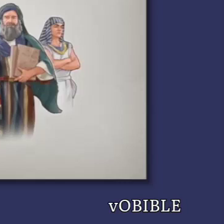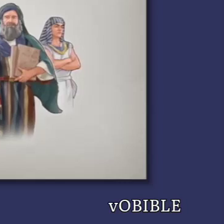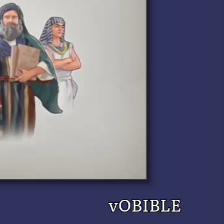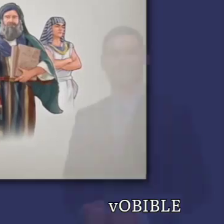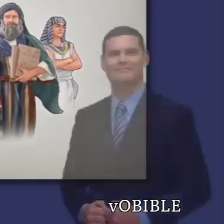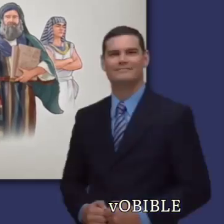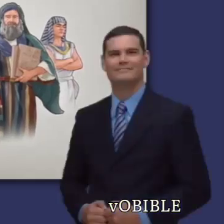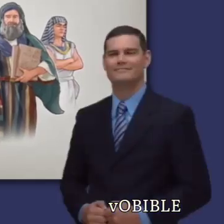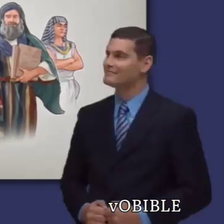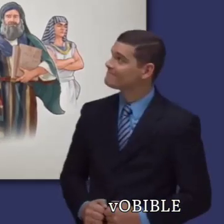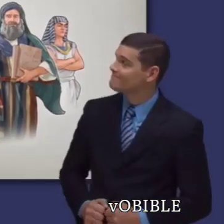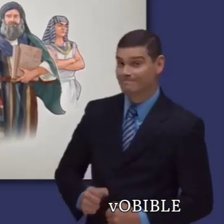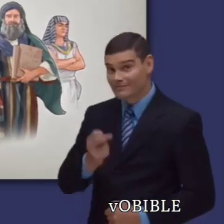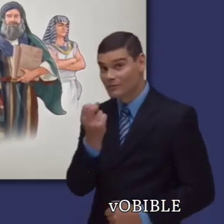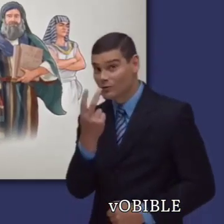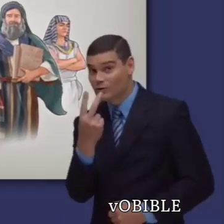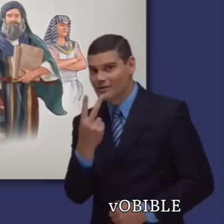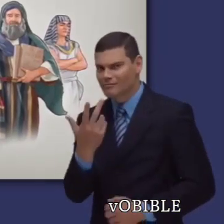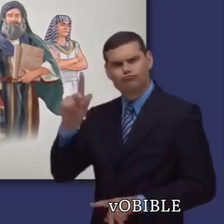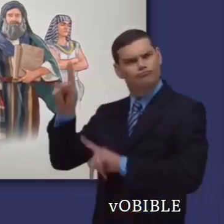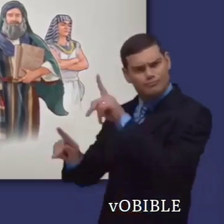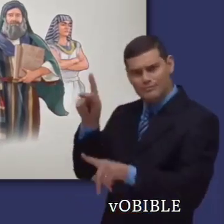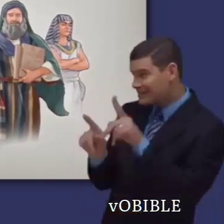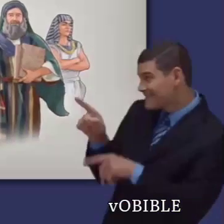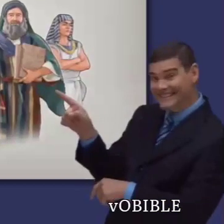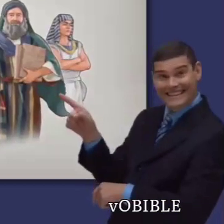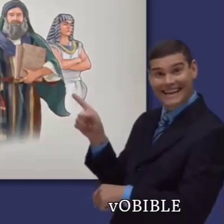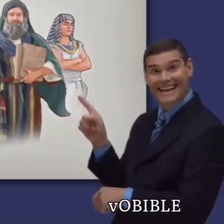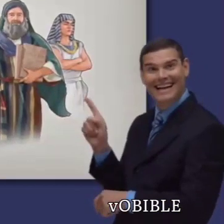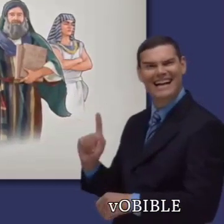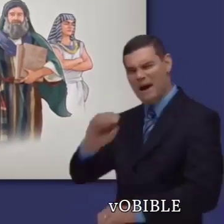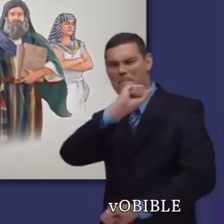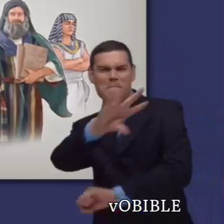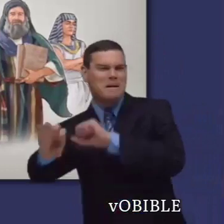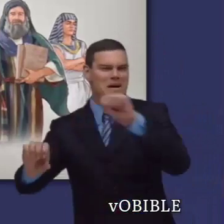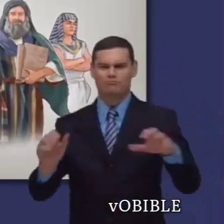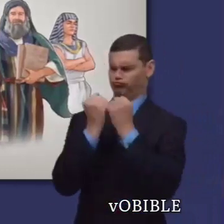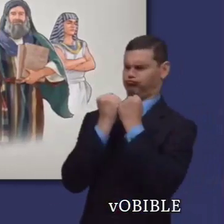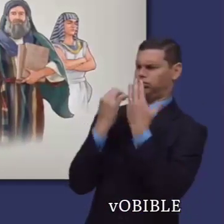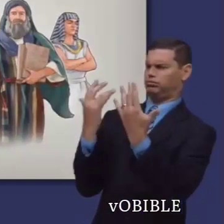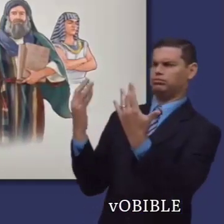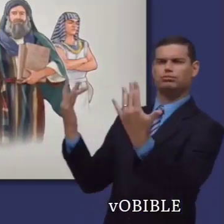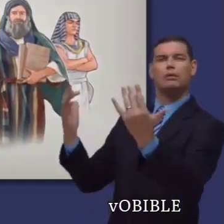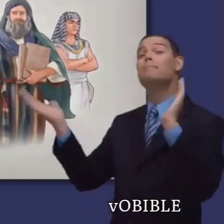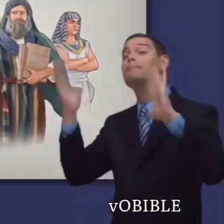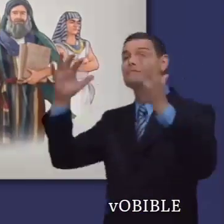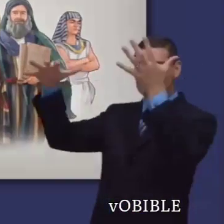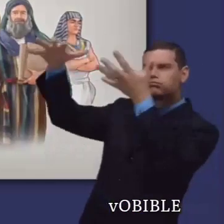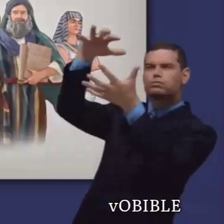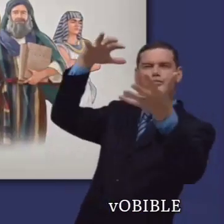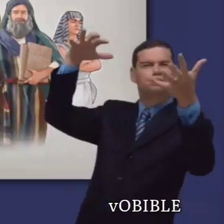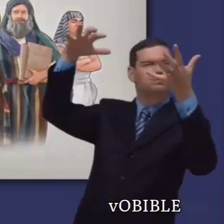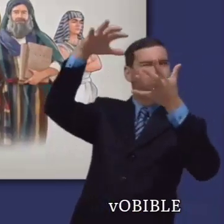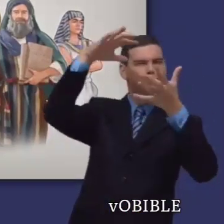capítulo 12, Pablo dice que estos hombres y mujeres valerosos forman una gran nube de testigos. Luego